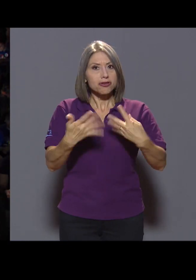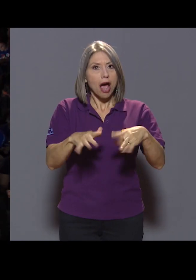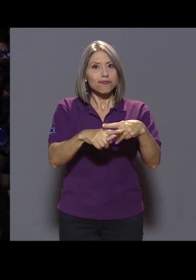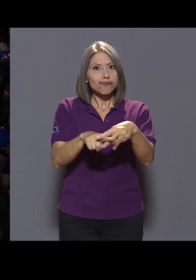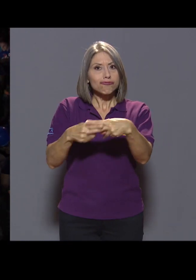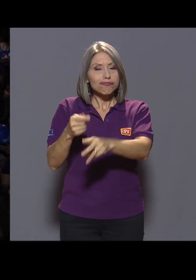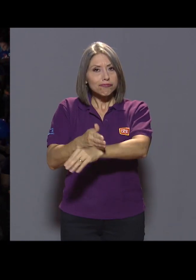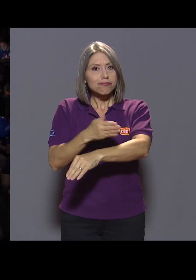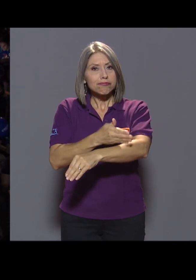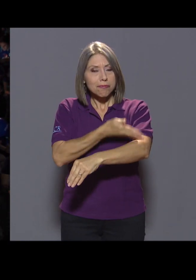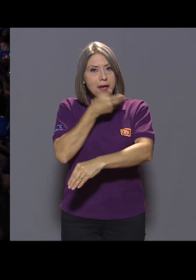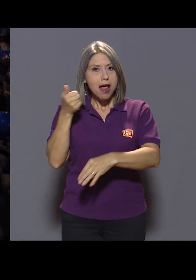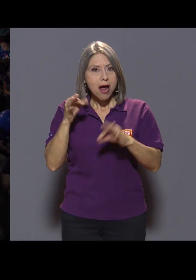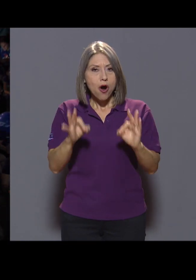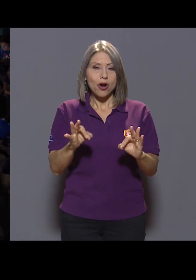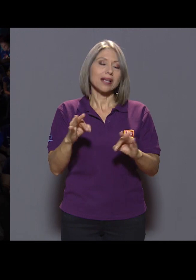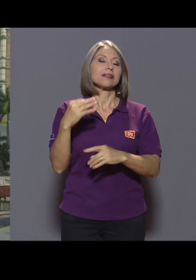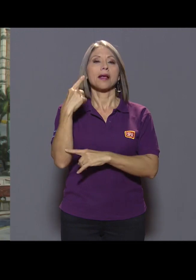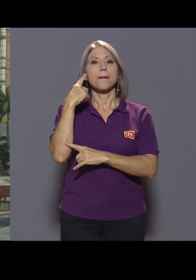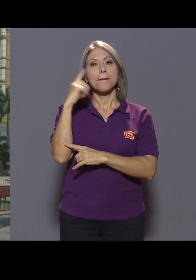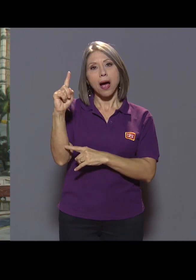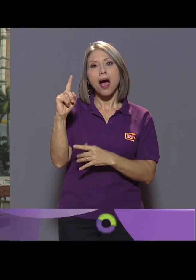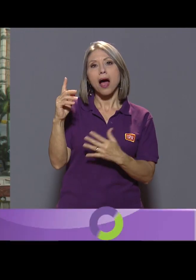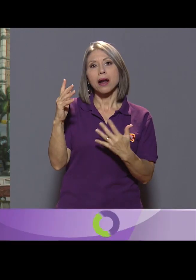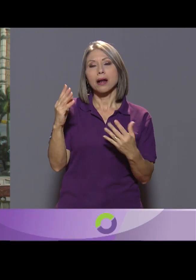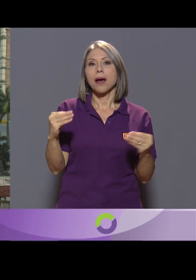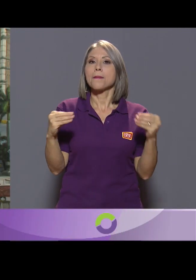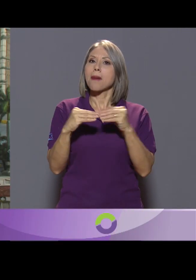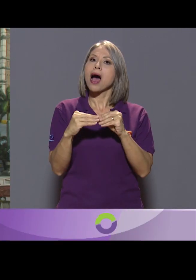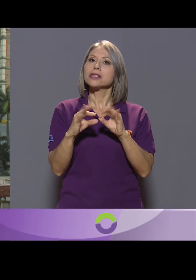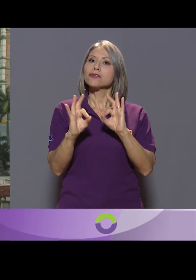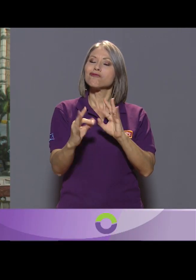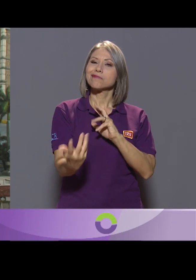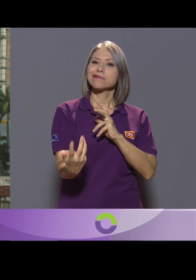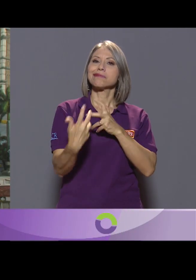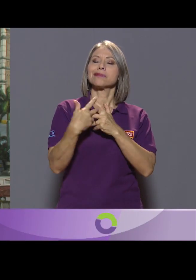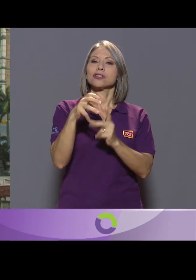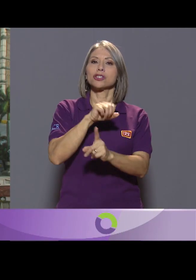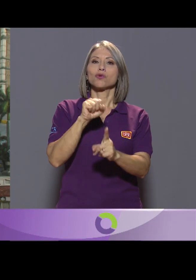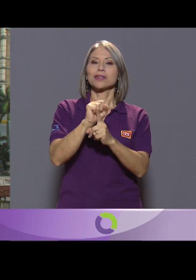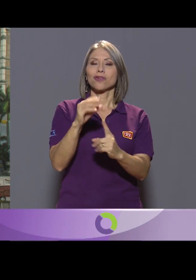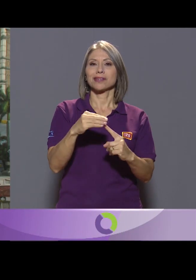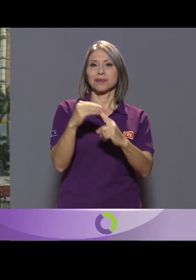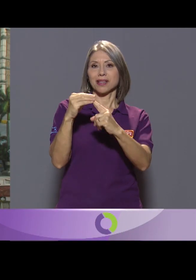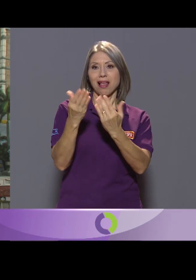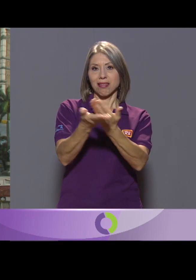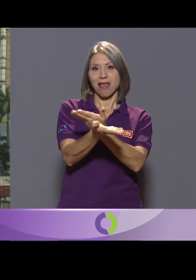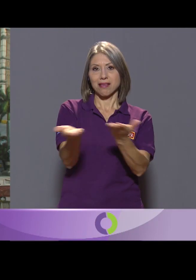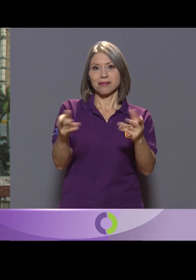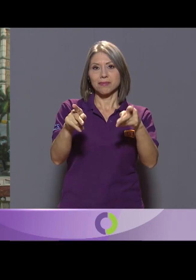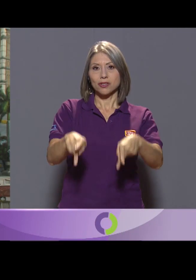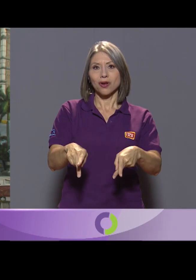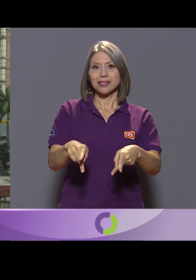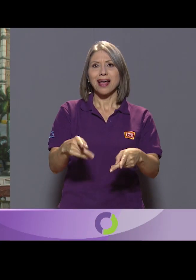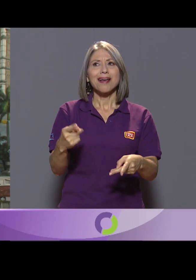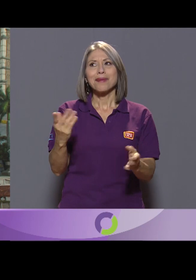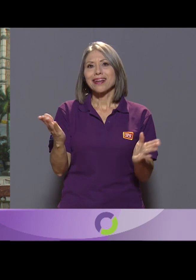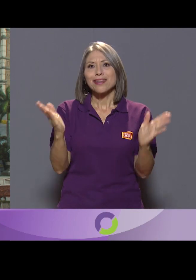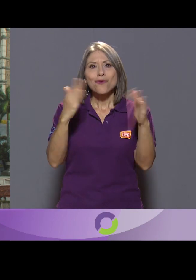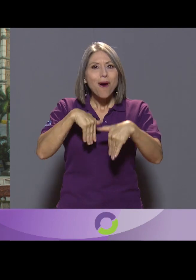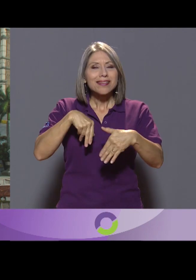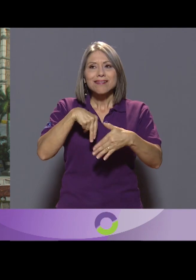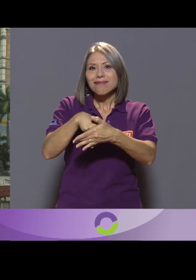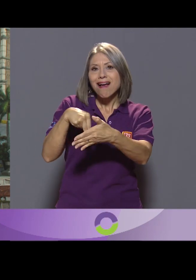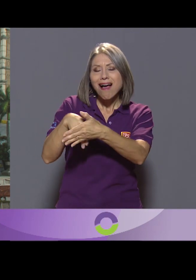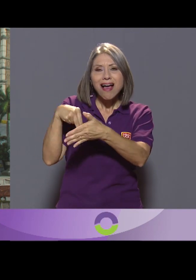mejoras para que sea más compatible su situación especial, para que también no